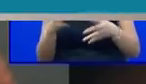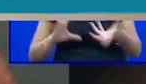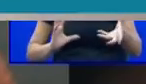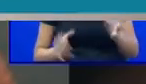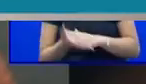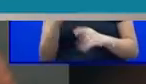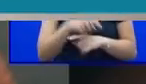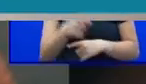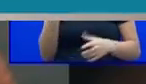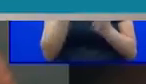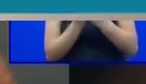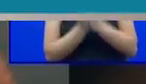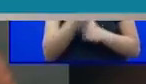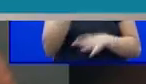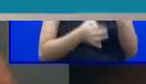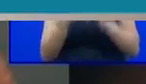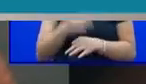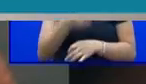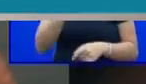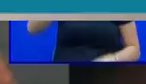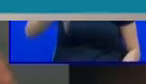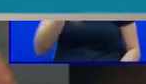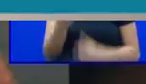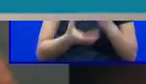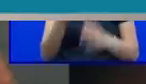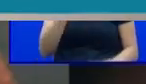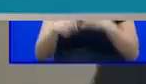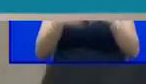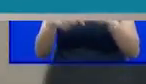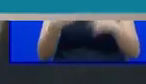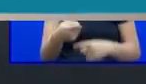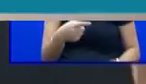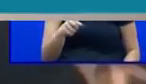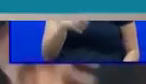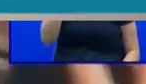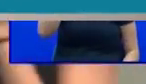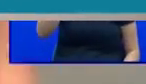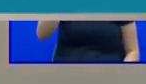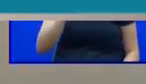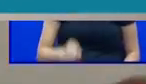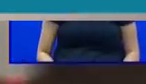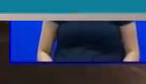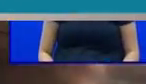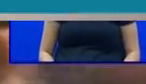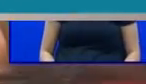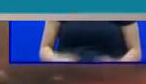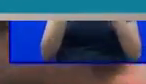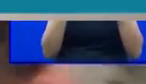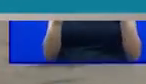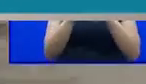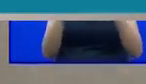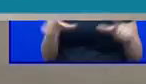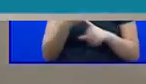de 9 años, un bebé de 6 meses, unos hermanos de 11 y 13 años y otra menor también de 13 años. Hasta ahora se habla de